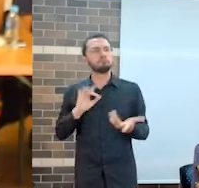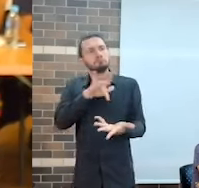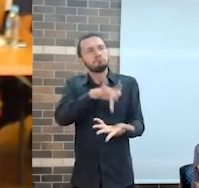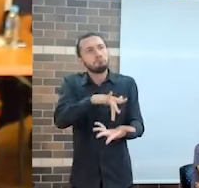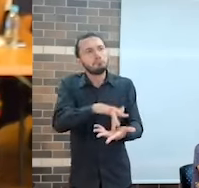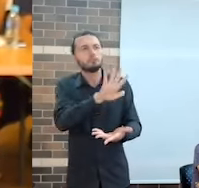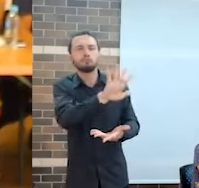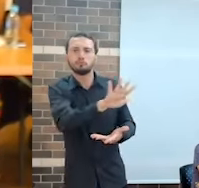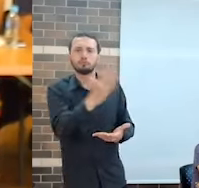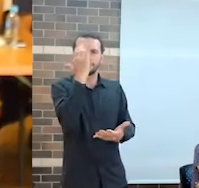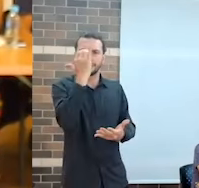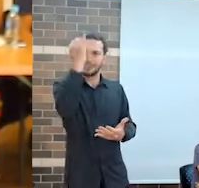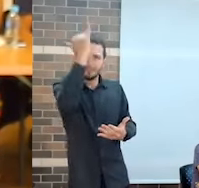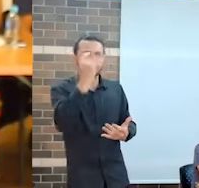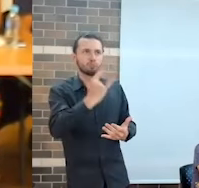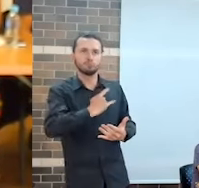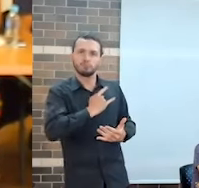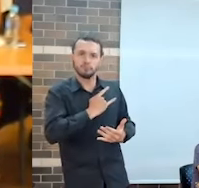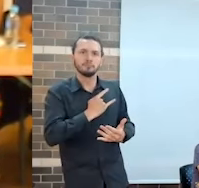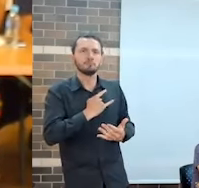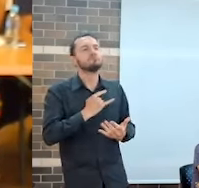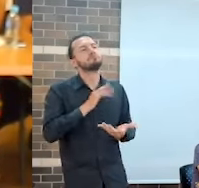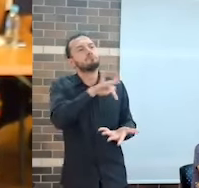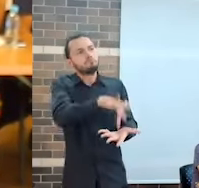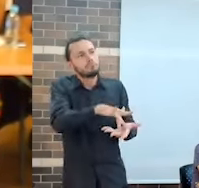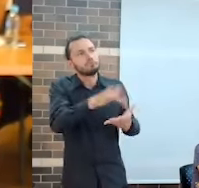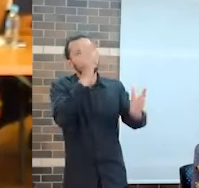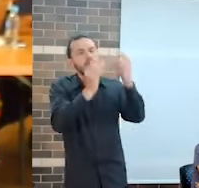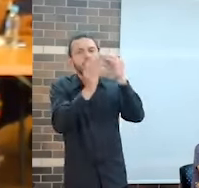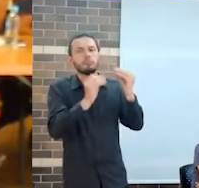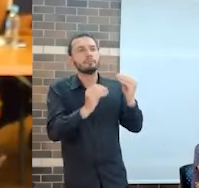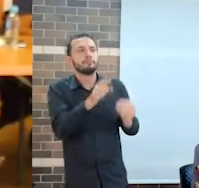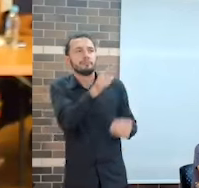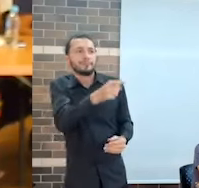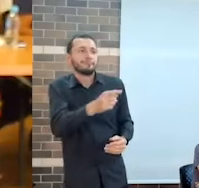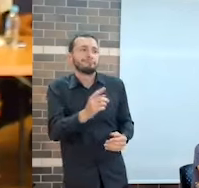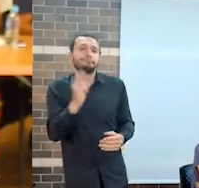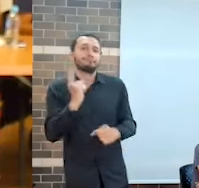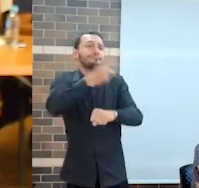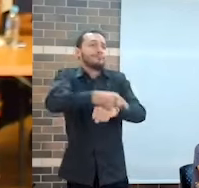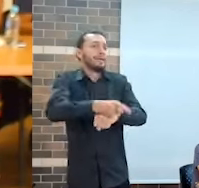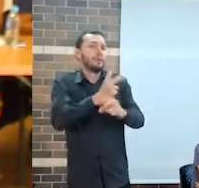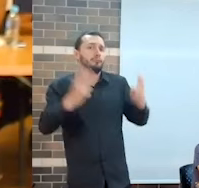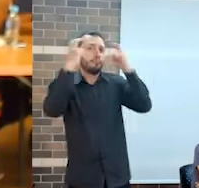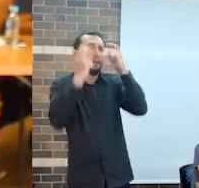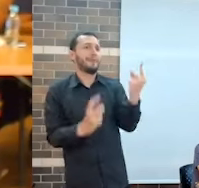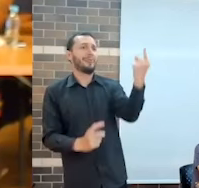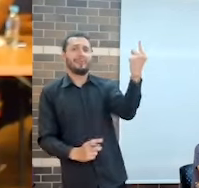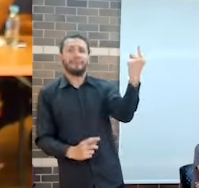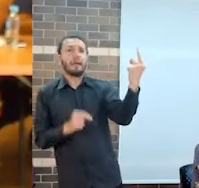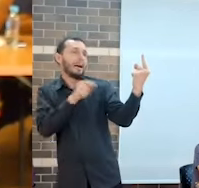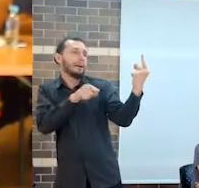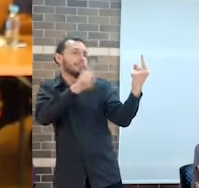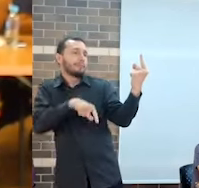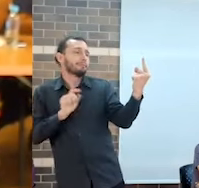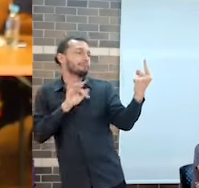en las universidades, porque se ha legitimado un solo conocimiento, un conocimiento que ha